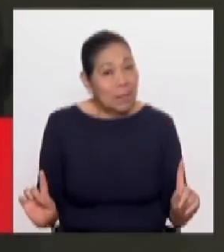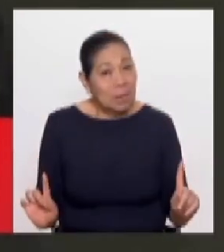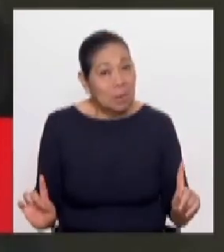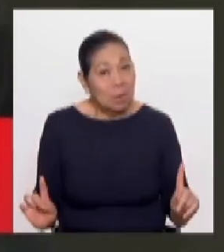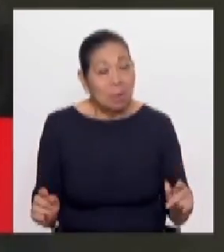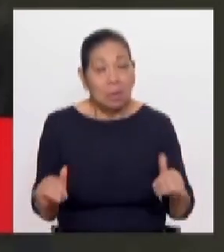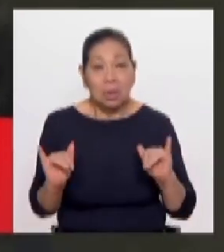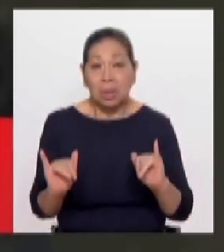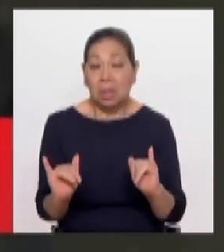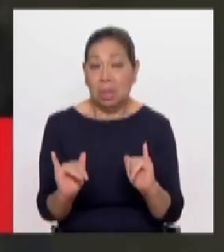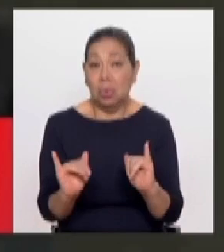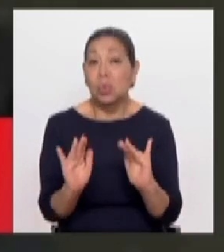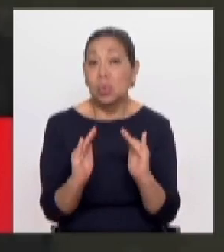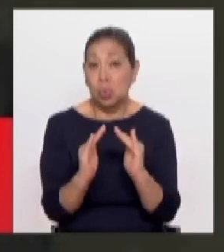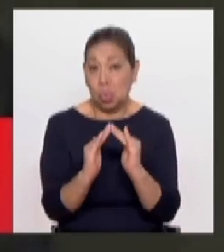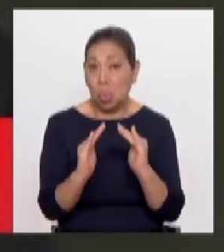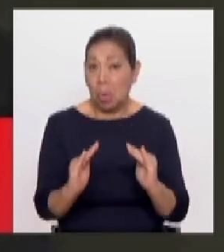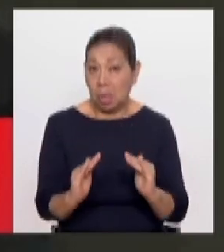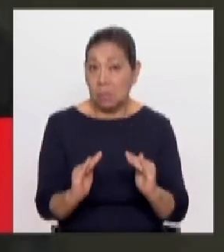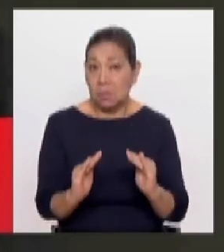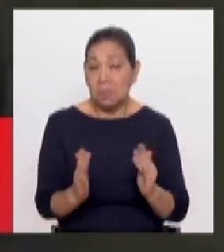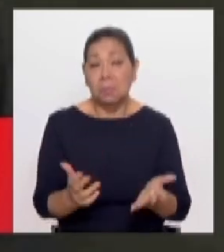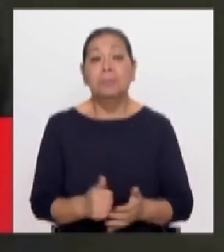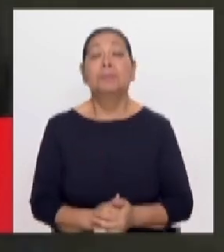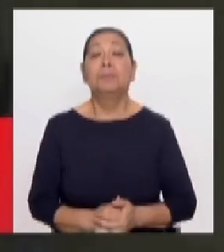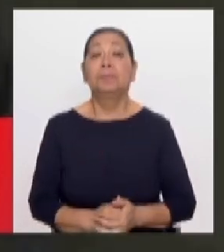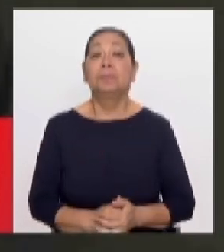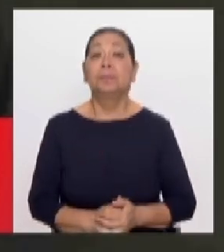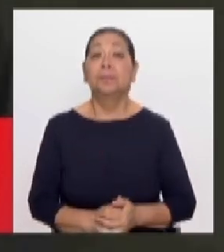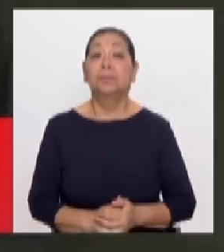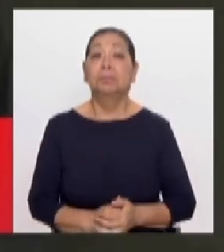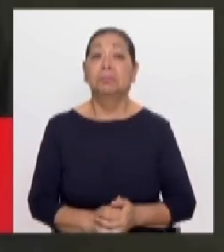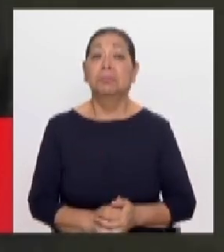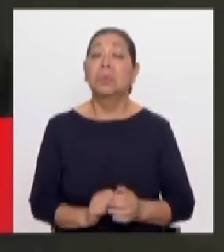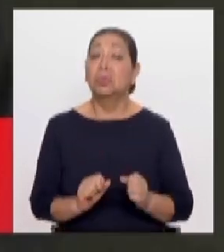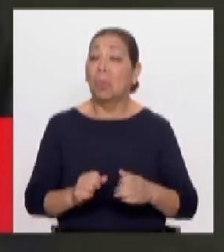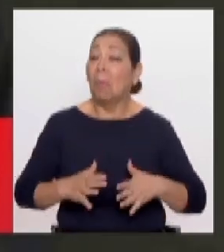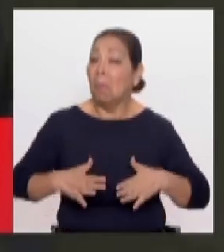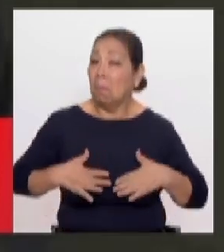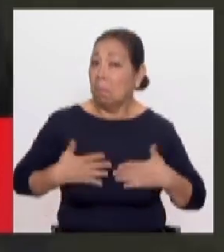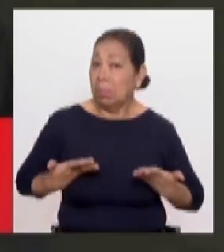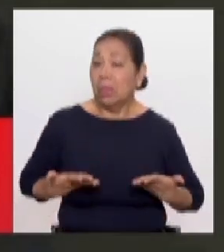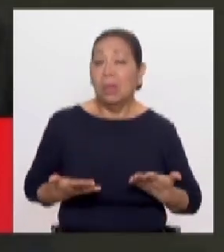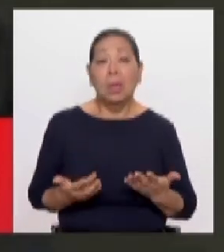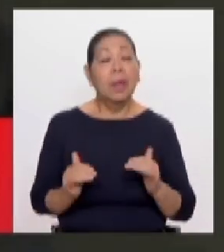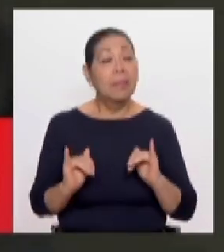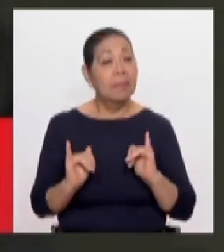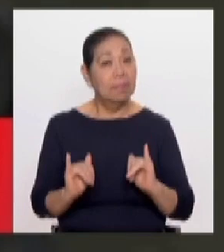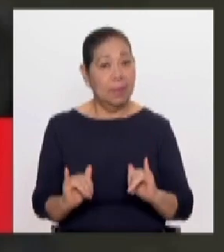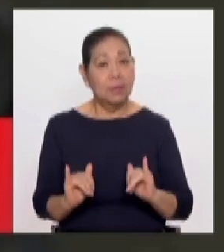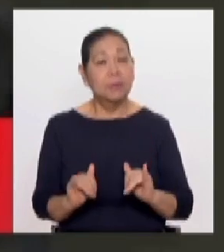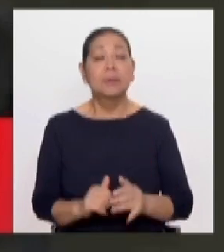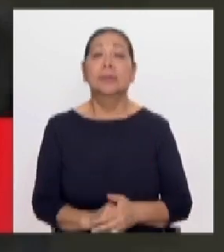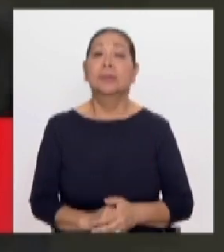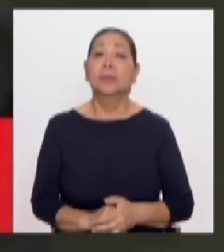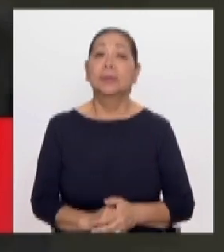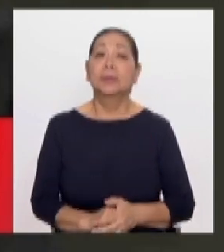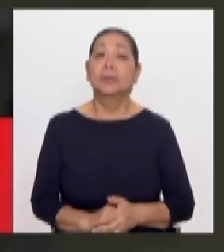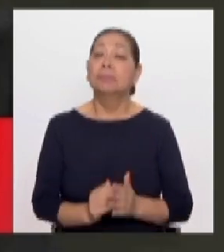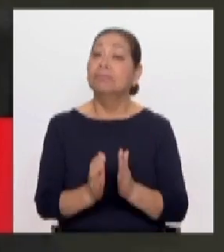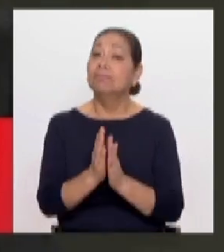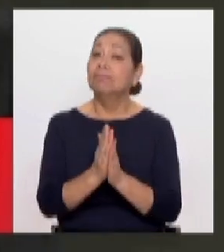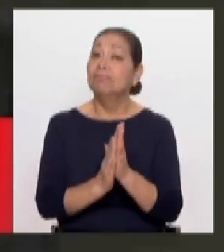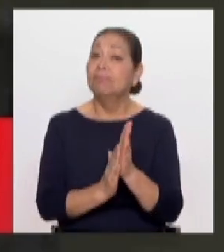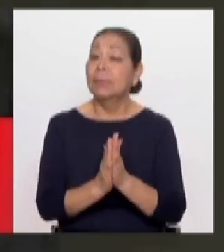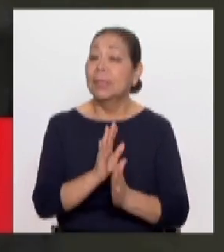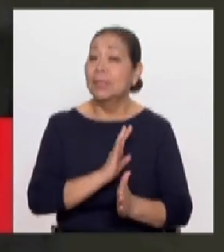que se quedaron en su casa, que han sido los más, van a poder mantener ese